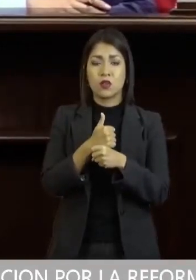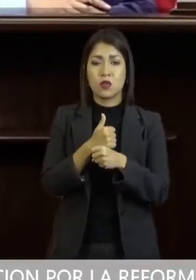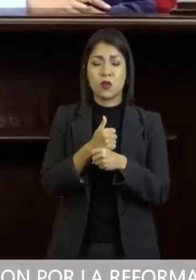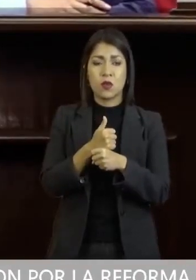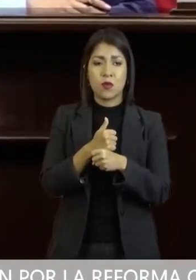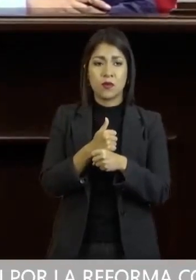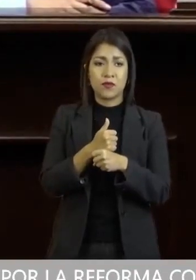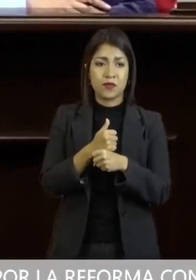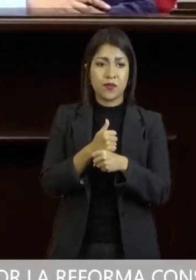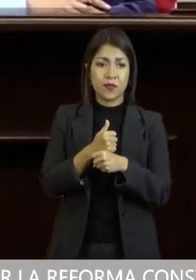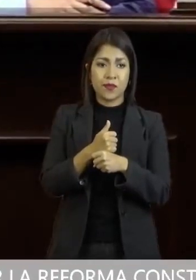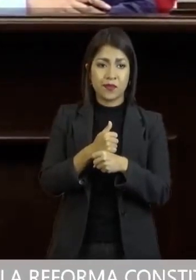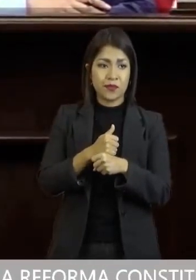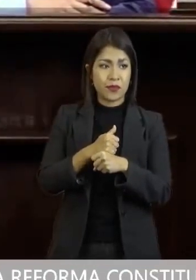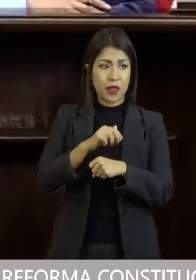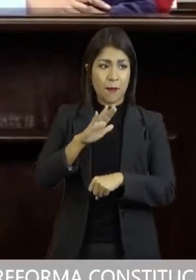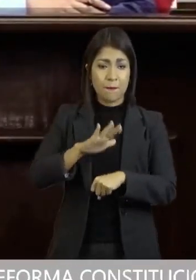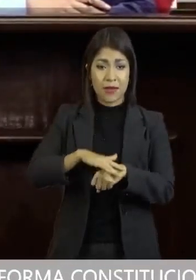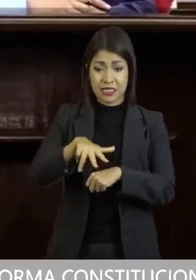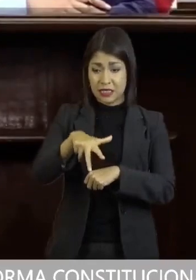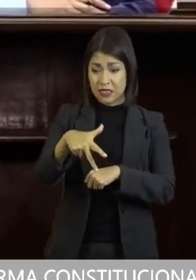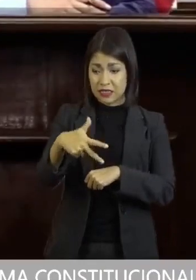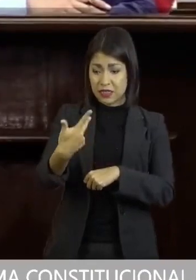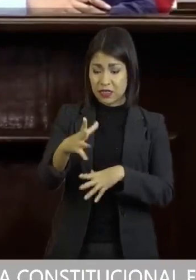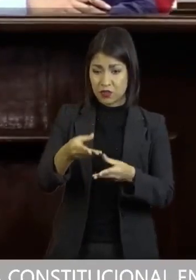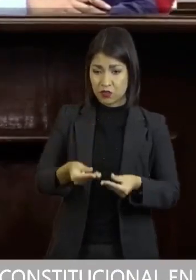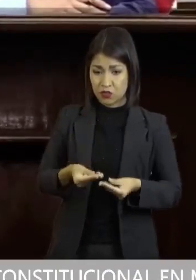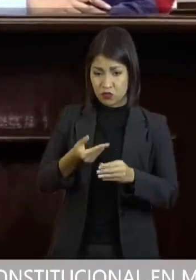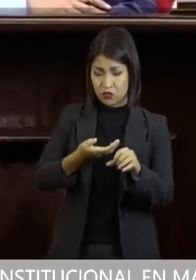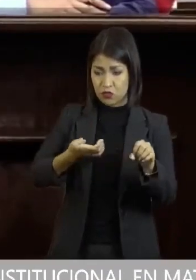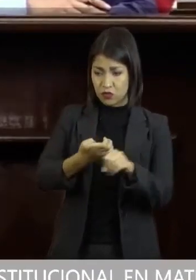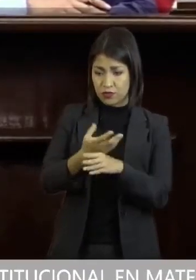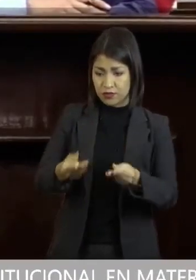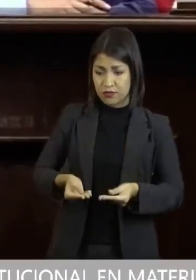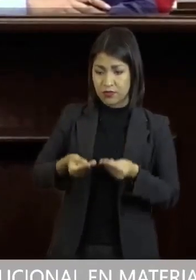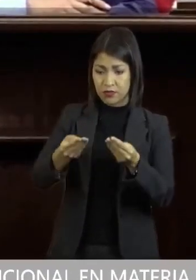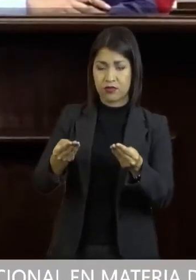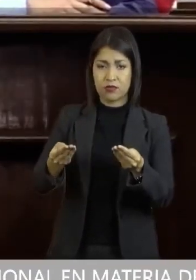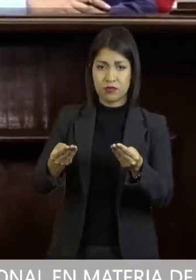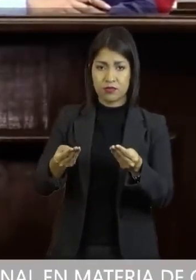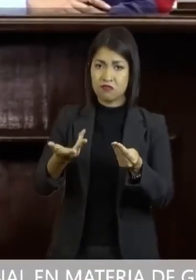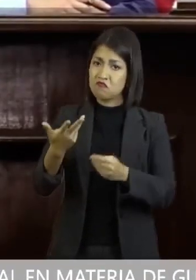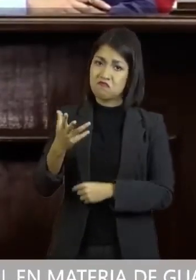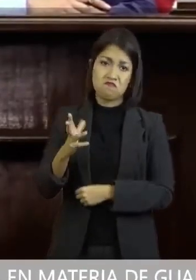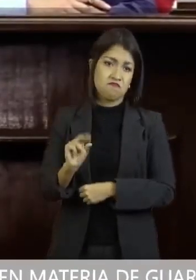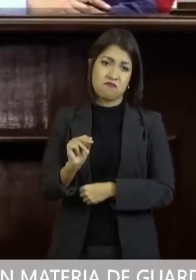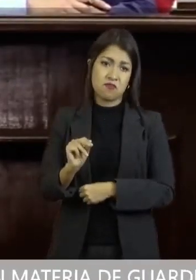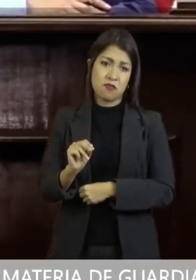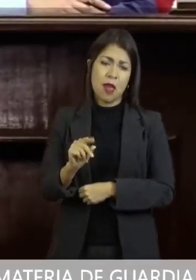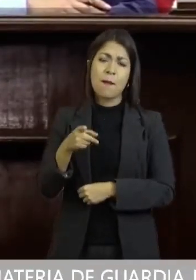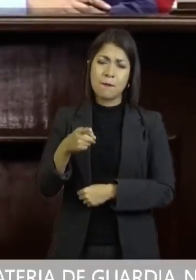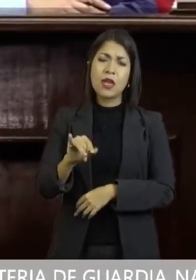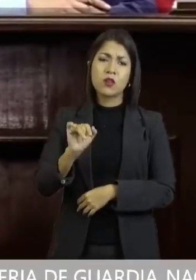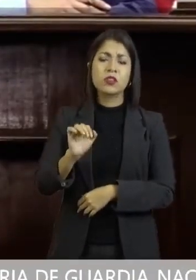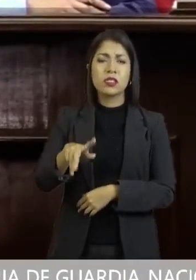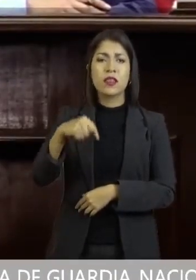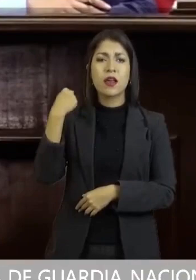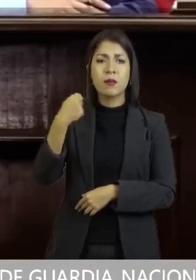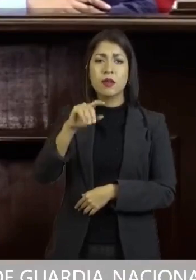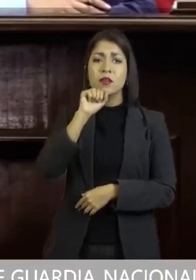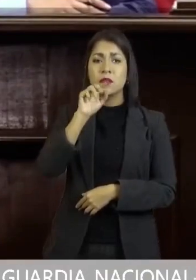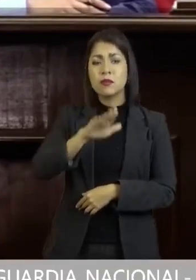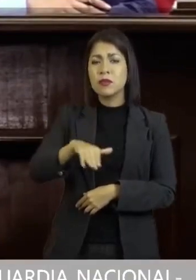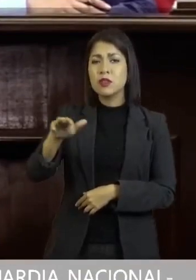13 los estados que lo presenten, entre ellos nuevamente Michoacán y Tabasco. Ahora pues ya